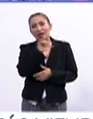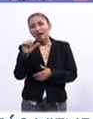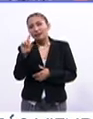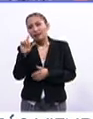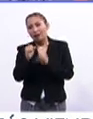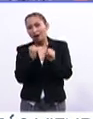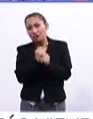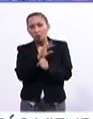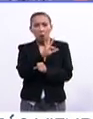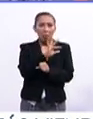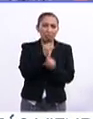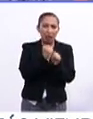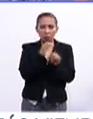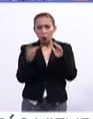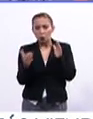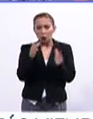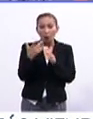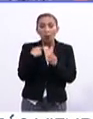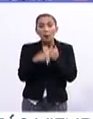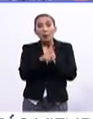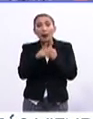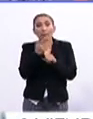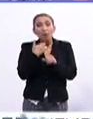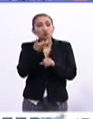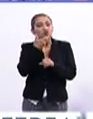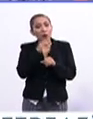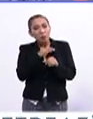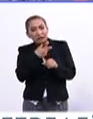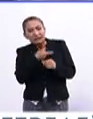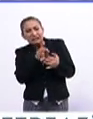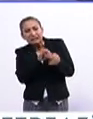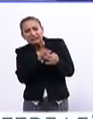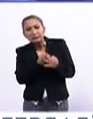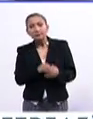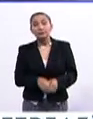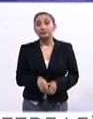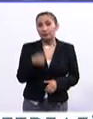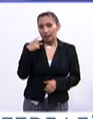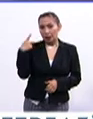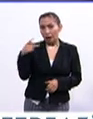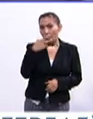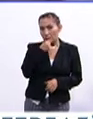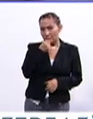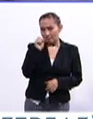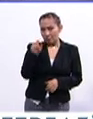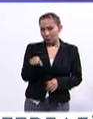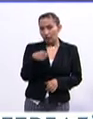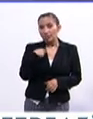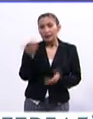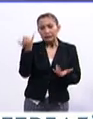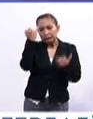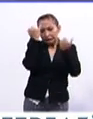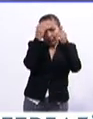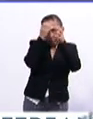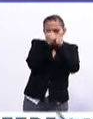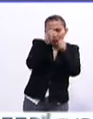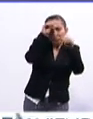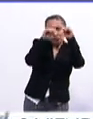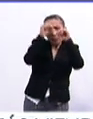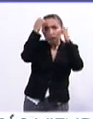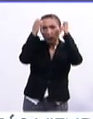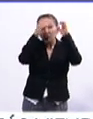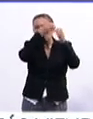30 años, 40 años, o sea que son como problemáticas muy comunes y muy cercanas a nosotros. De acuerdo con el curador, la conceptualización curatorial